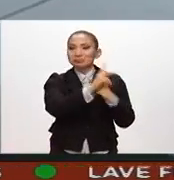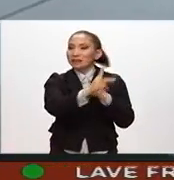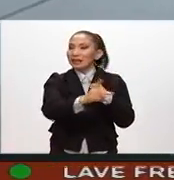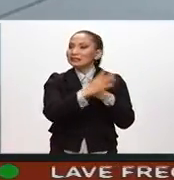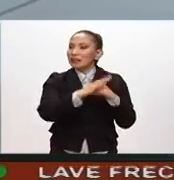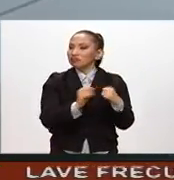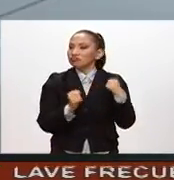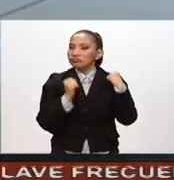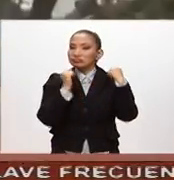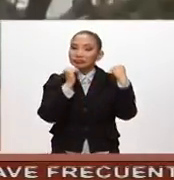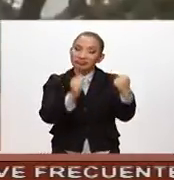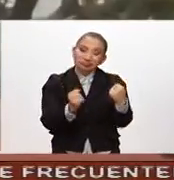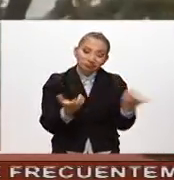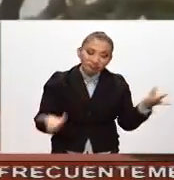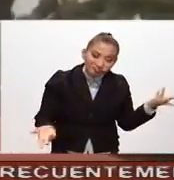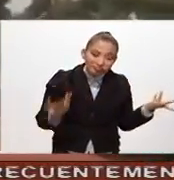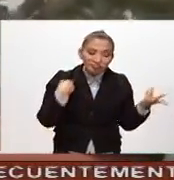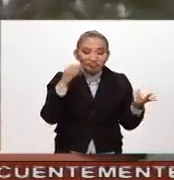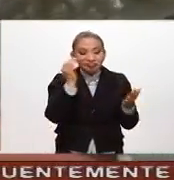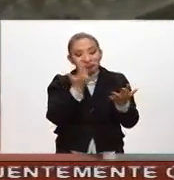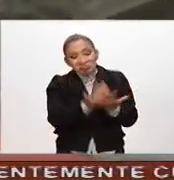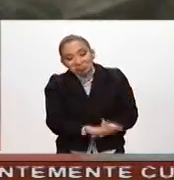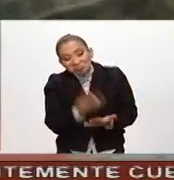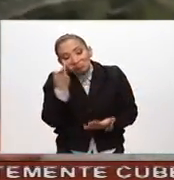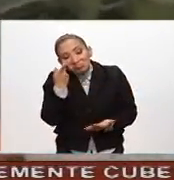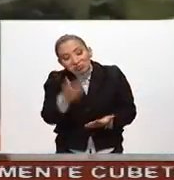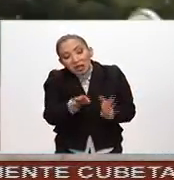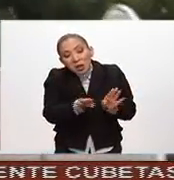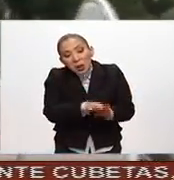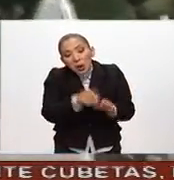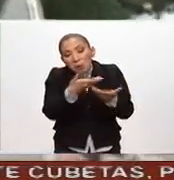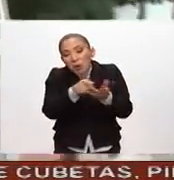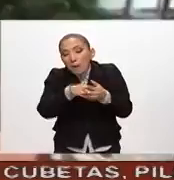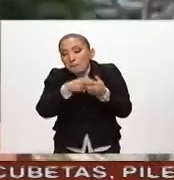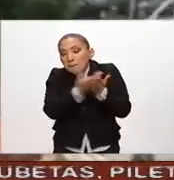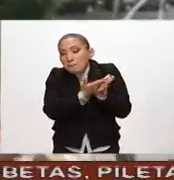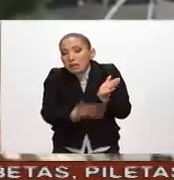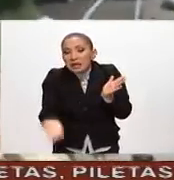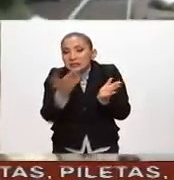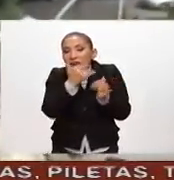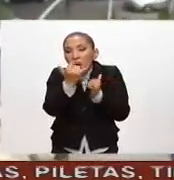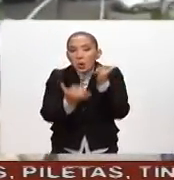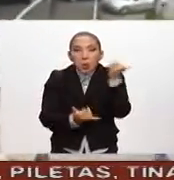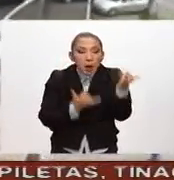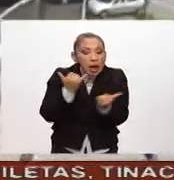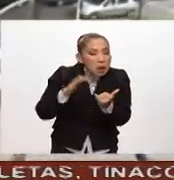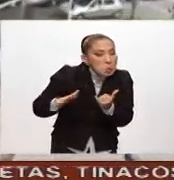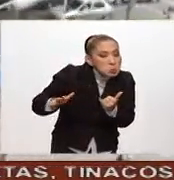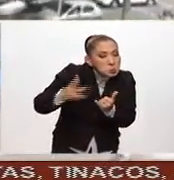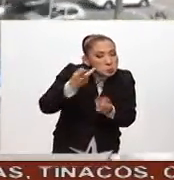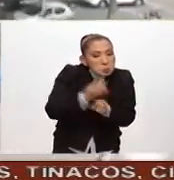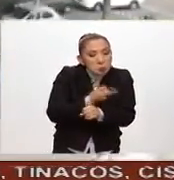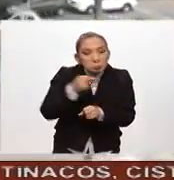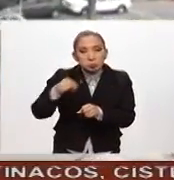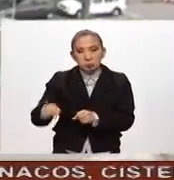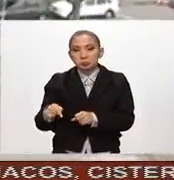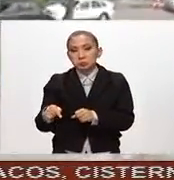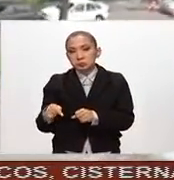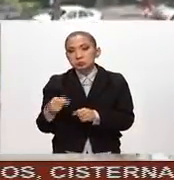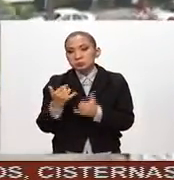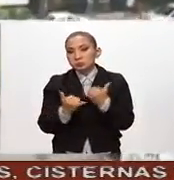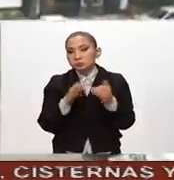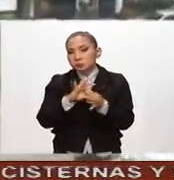ya potencias, pues la expectativa está en cómo se van a realizar, en qué condiciones